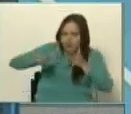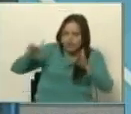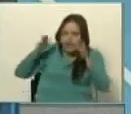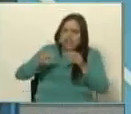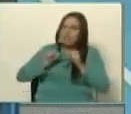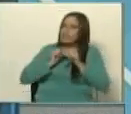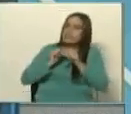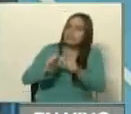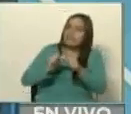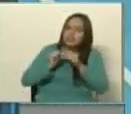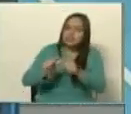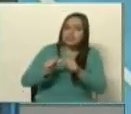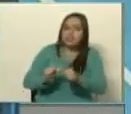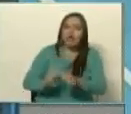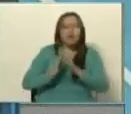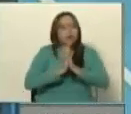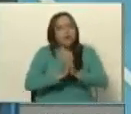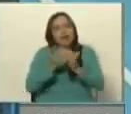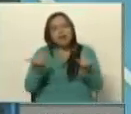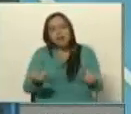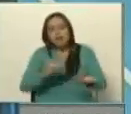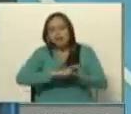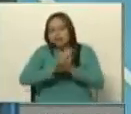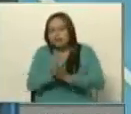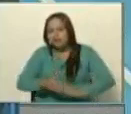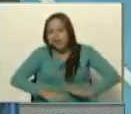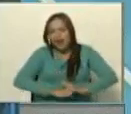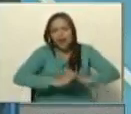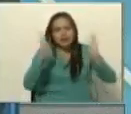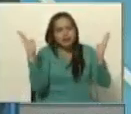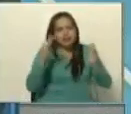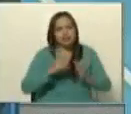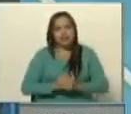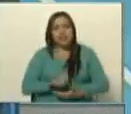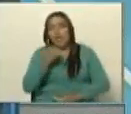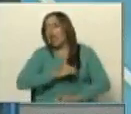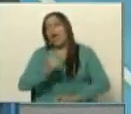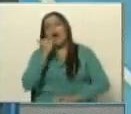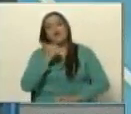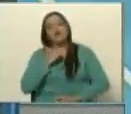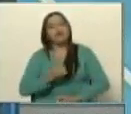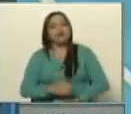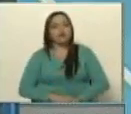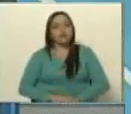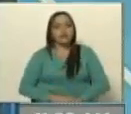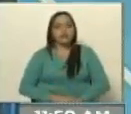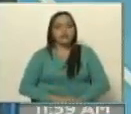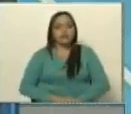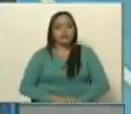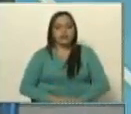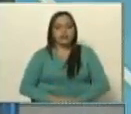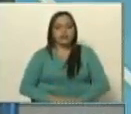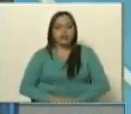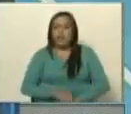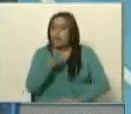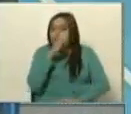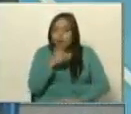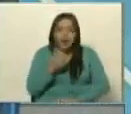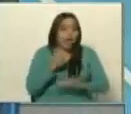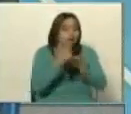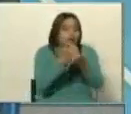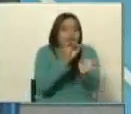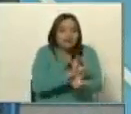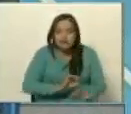insista en el desmontaje de unas sanciones que son violatorias y anacrónicas y que nada y en nada